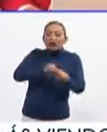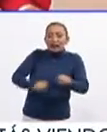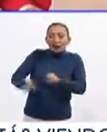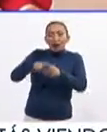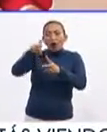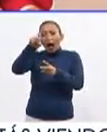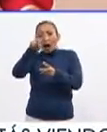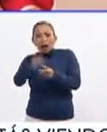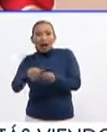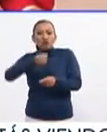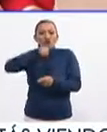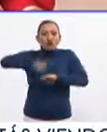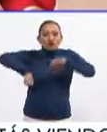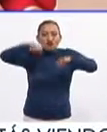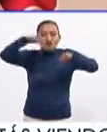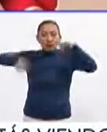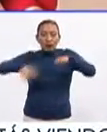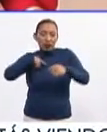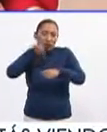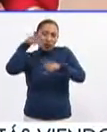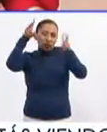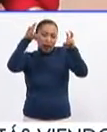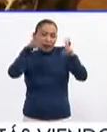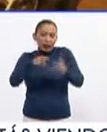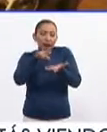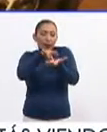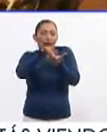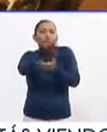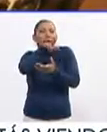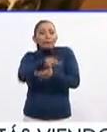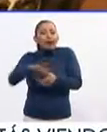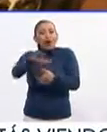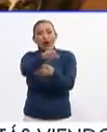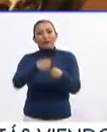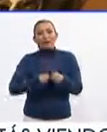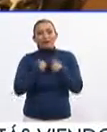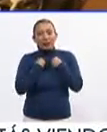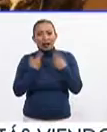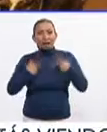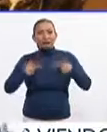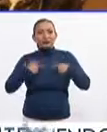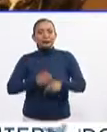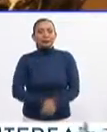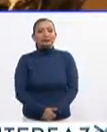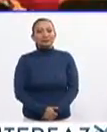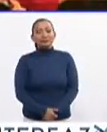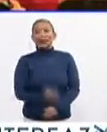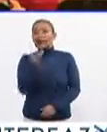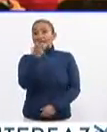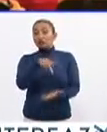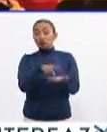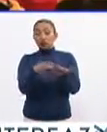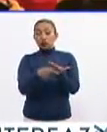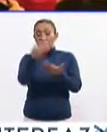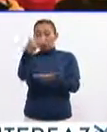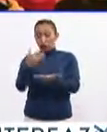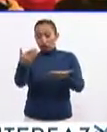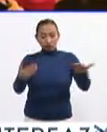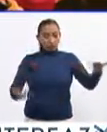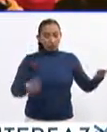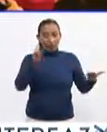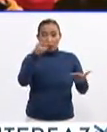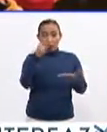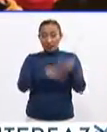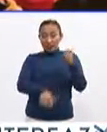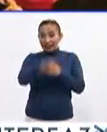sismos, agua y envejecimiento, entre otros que contribuyen a mejorar la calidad de vida de los ciudadanos. Estos proyectos, para los